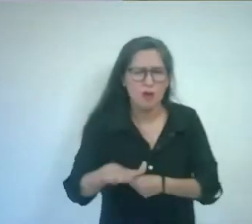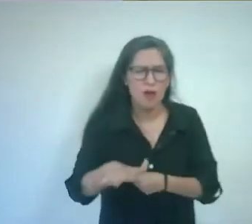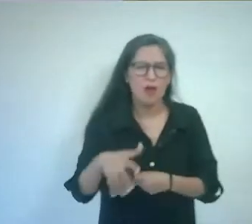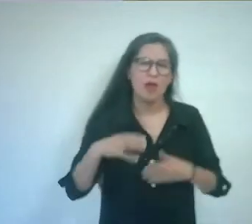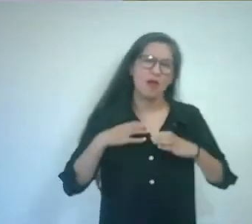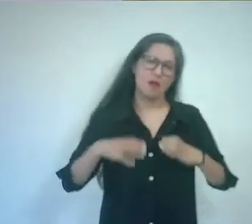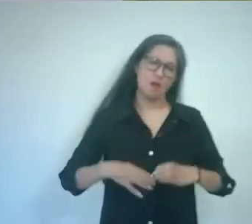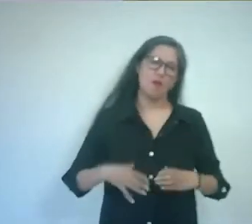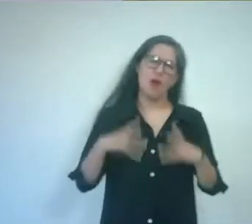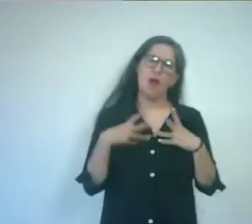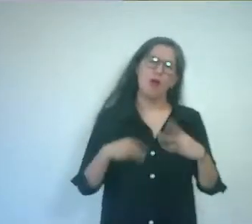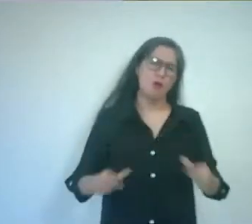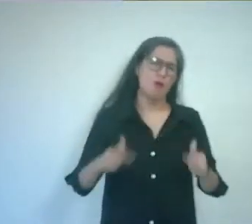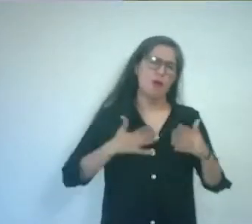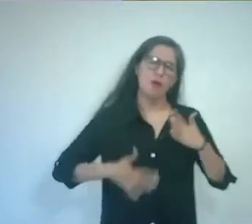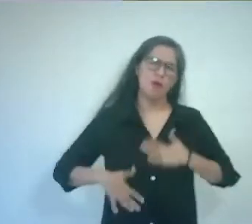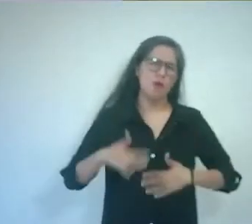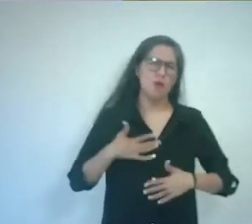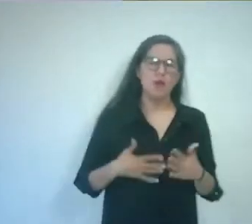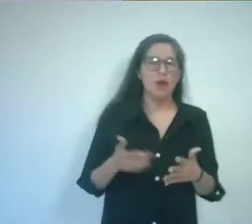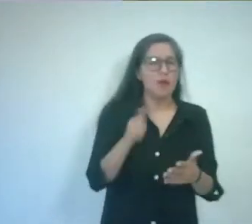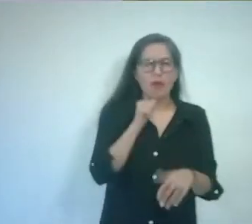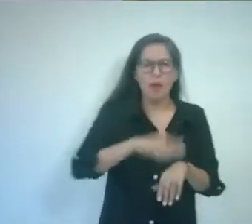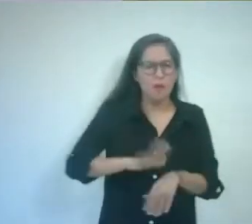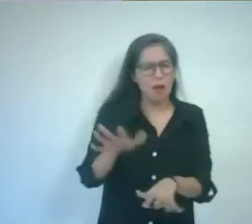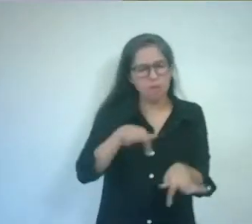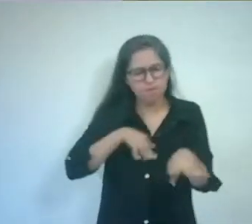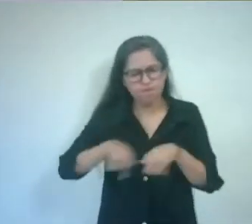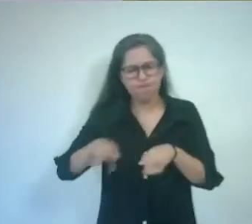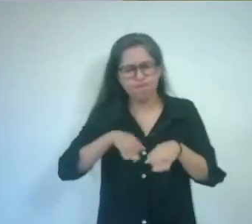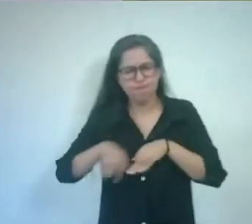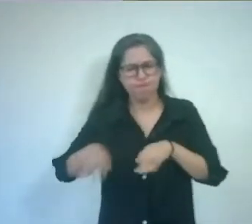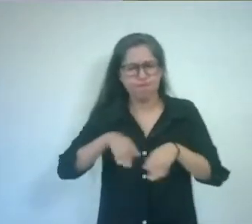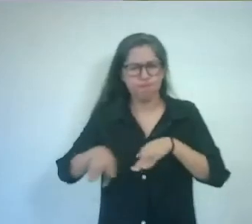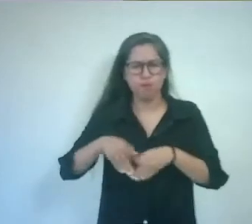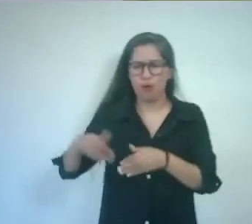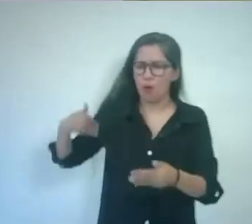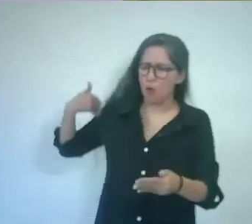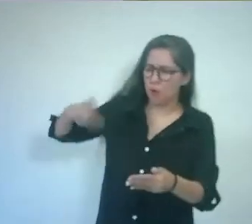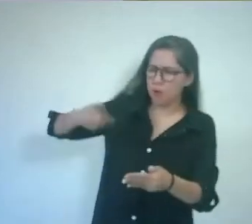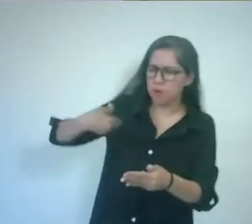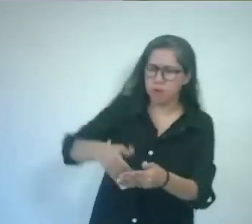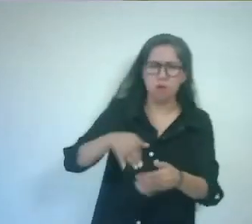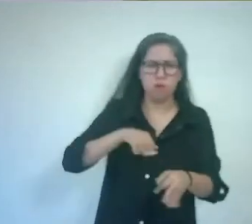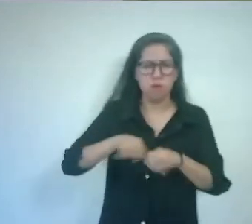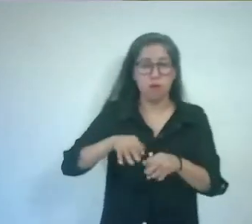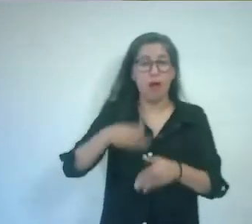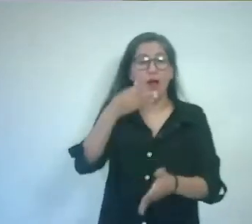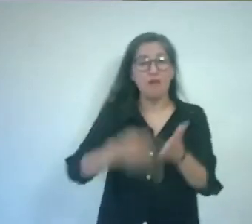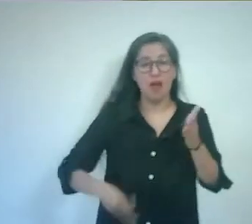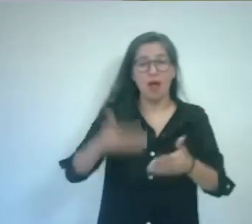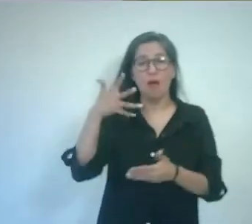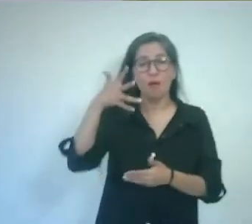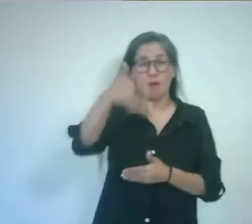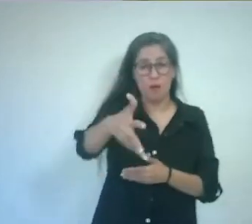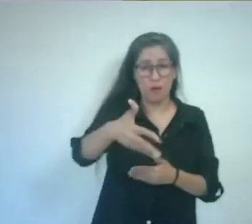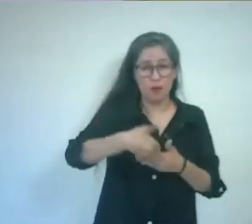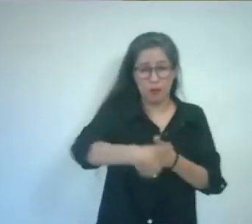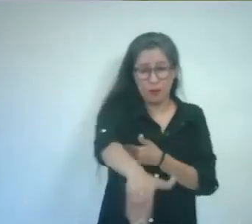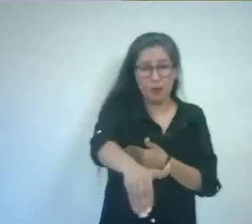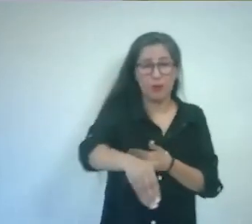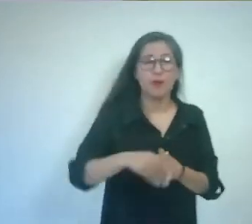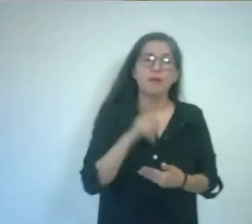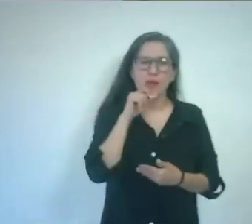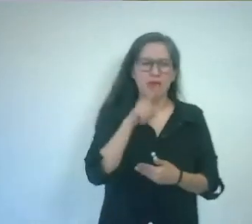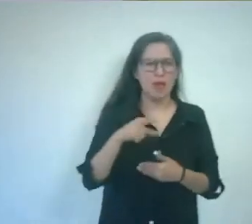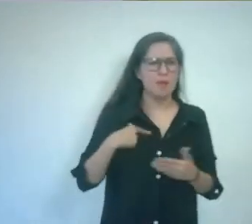físico, ese que es derivado del extenuante e intenso trabajo que hemos realizado y que aún tenemos por delante, y que veamos